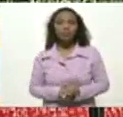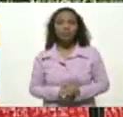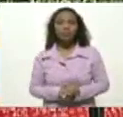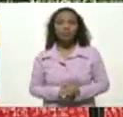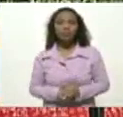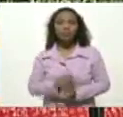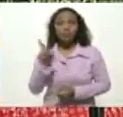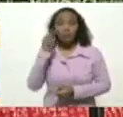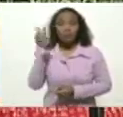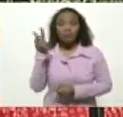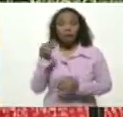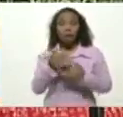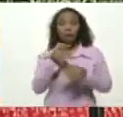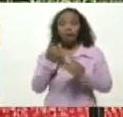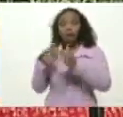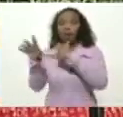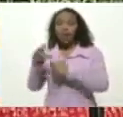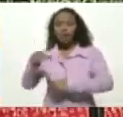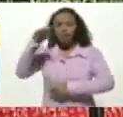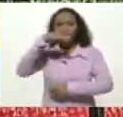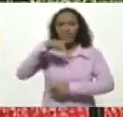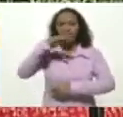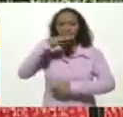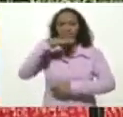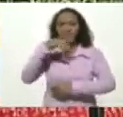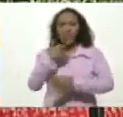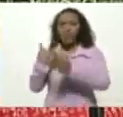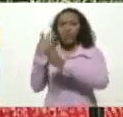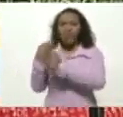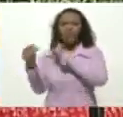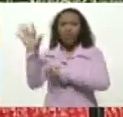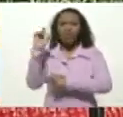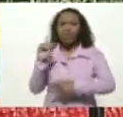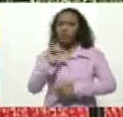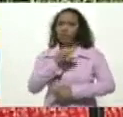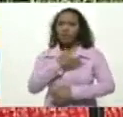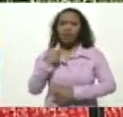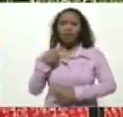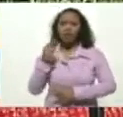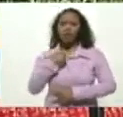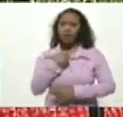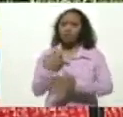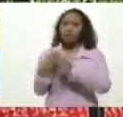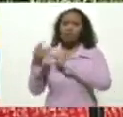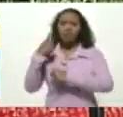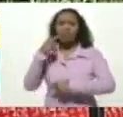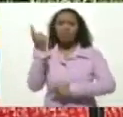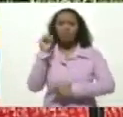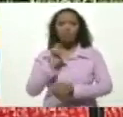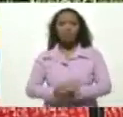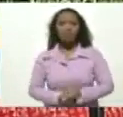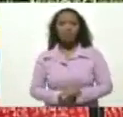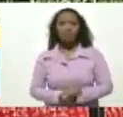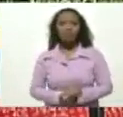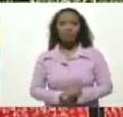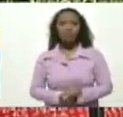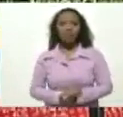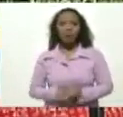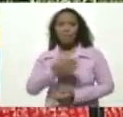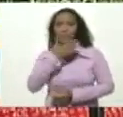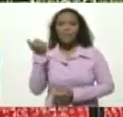Allá va, mira, se retiró. Se va brava. Si no me quieren, yo me voy, dijo. De